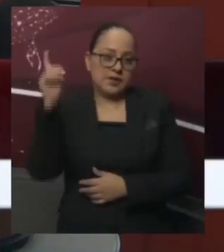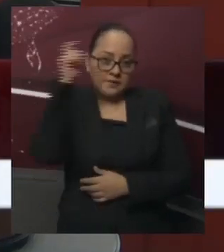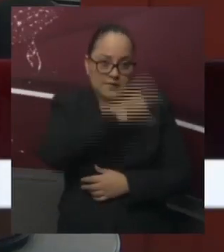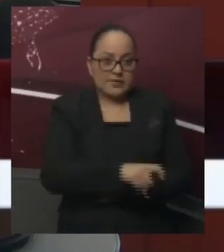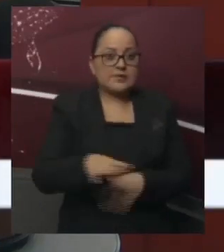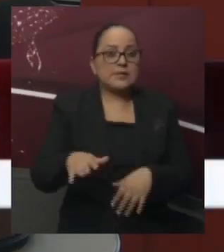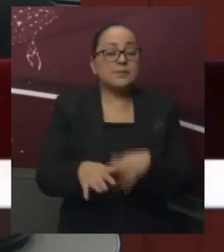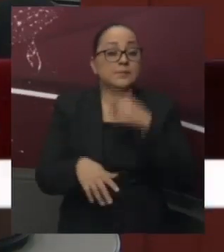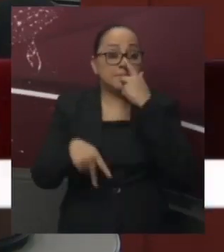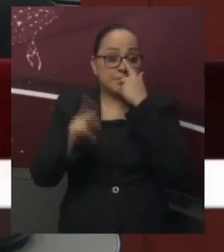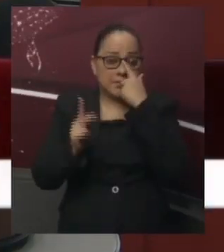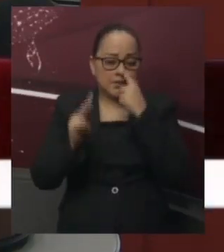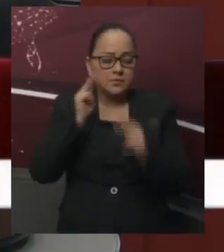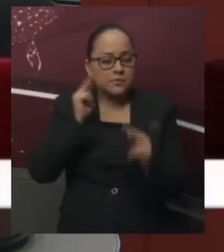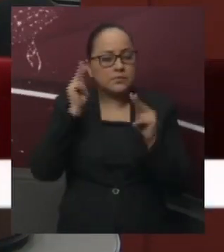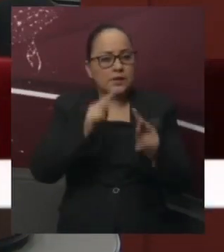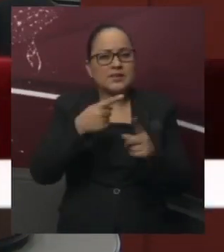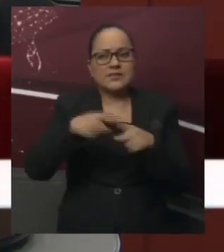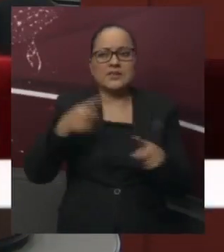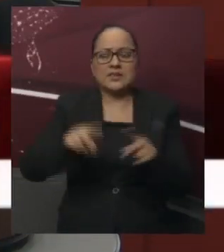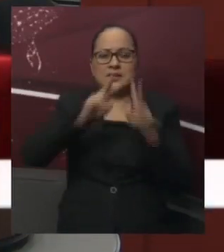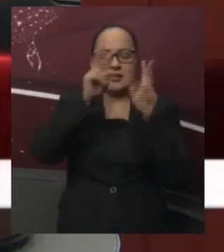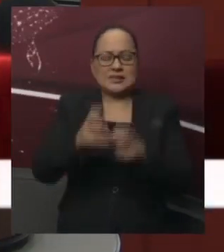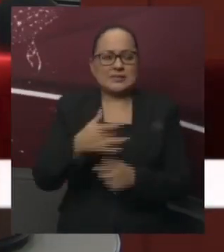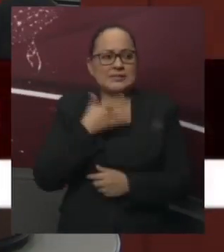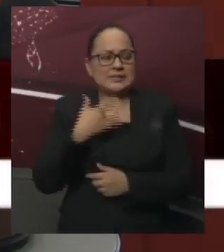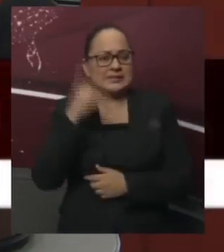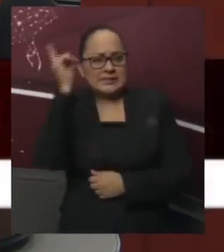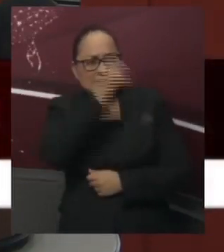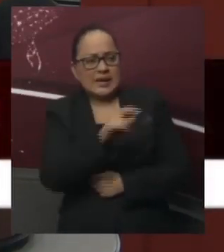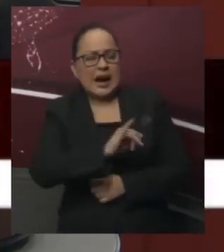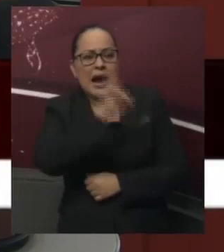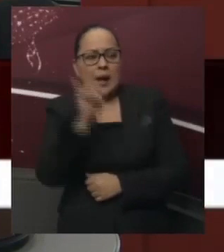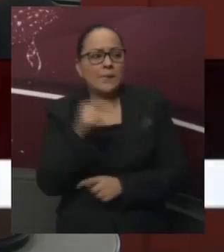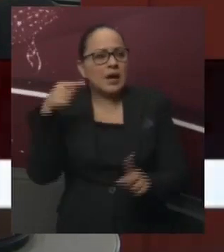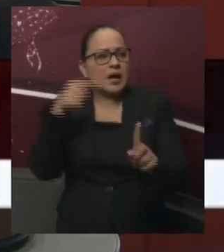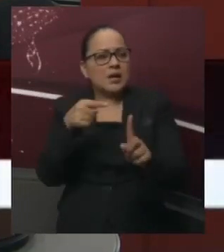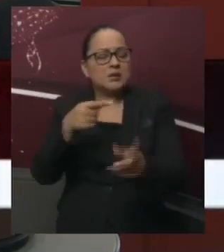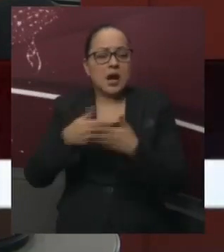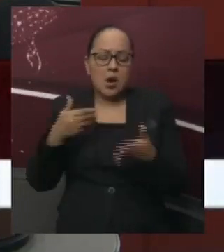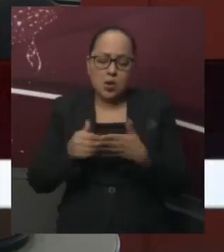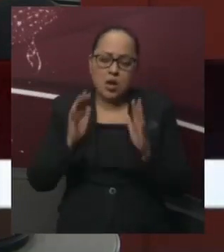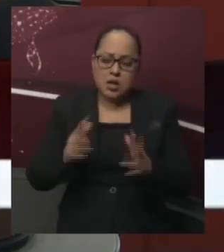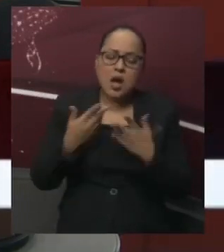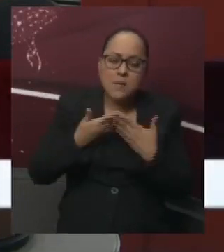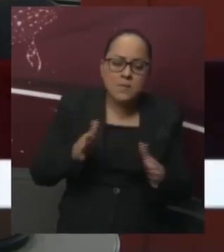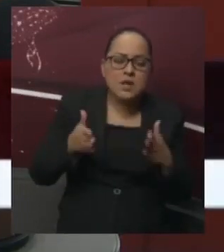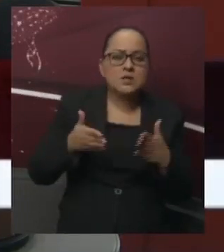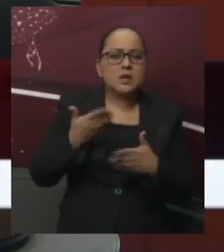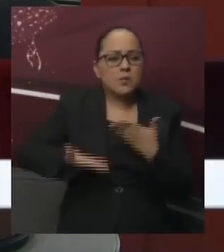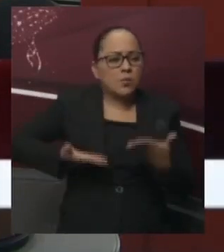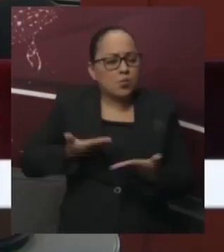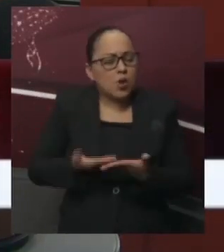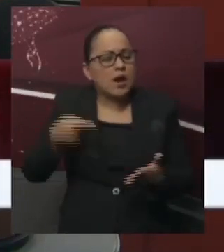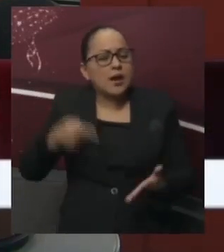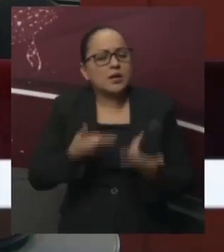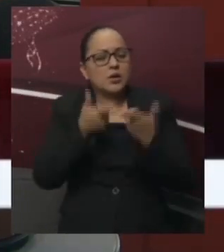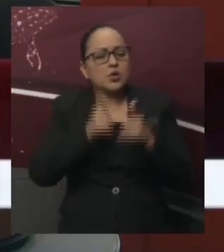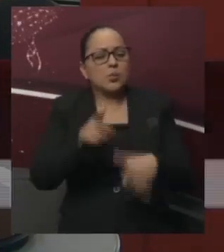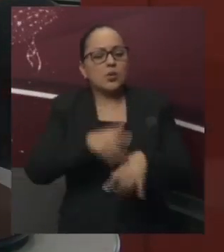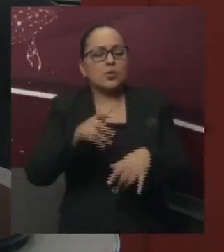observas, muchos temas polémicos que nunca se hablaban se están abriendo en esta legislatura. Yo creo que esta